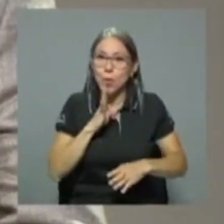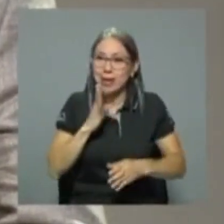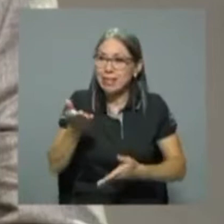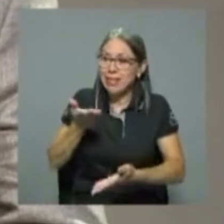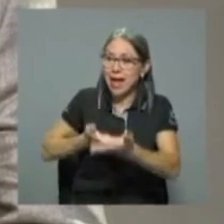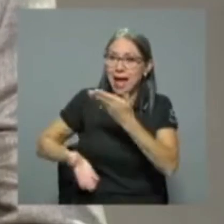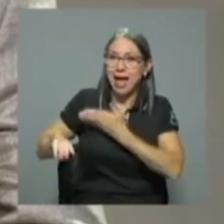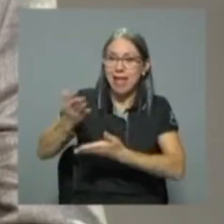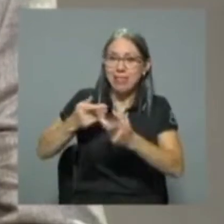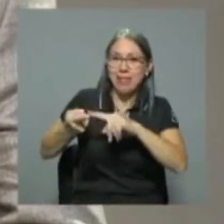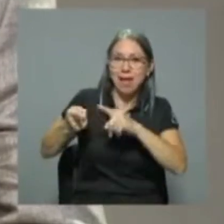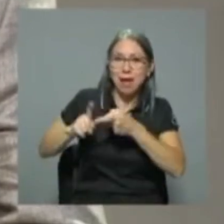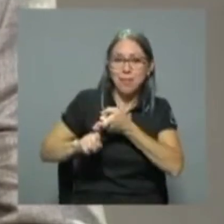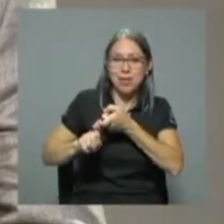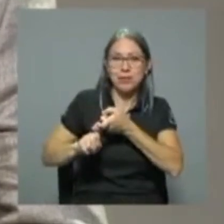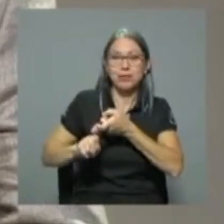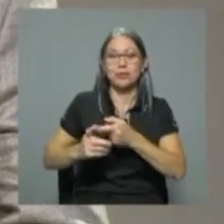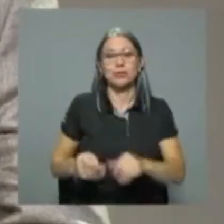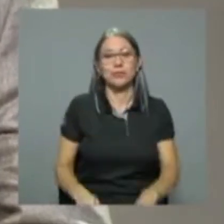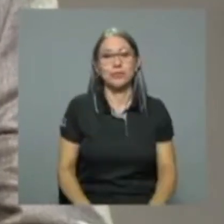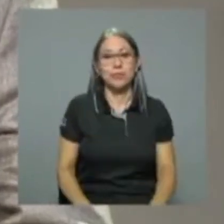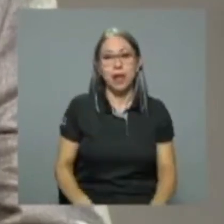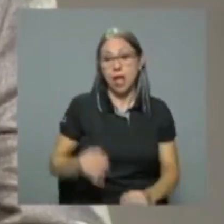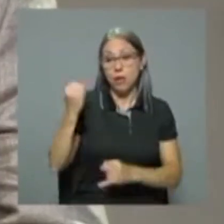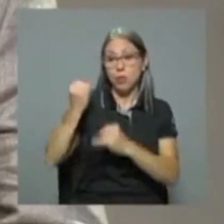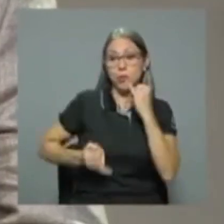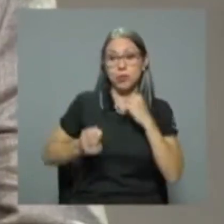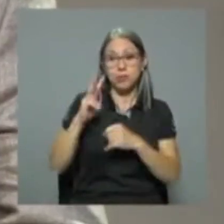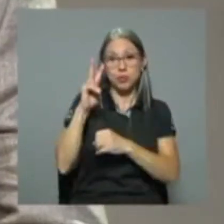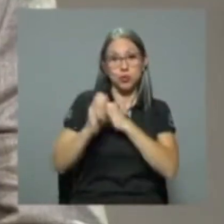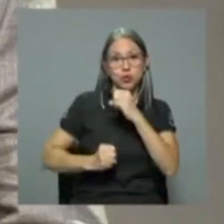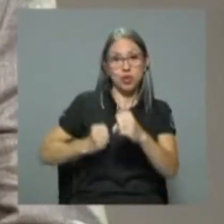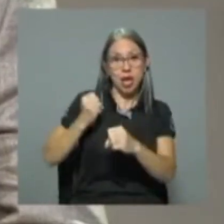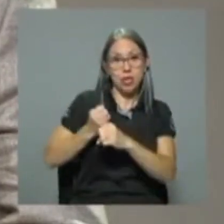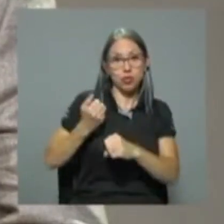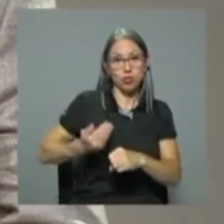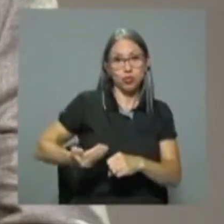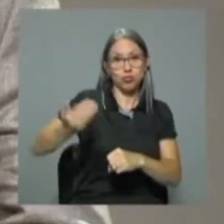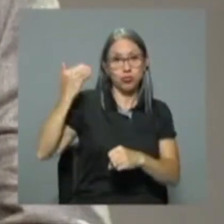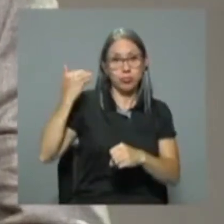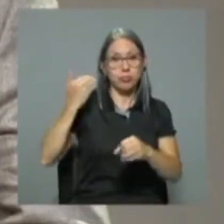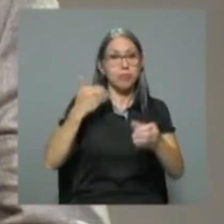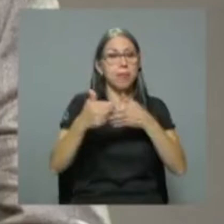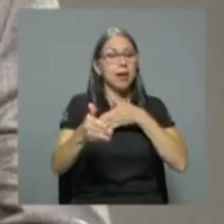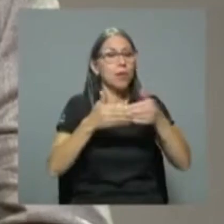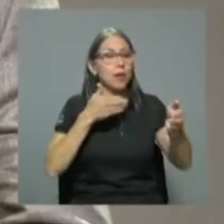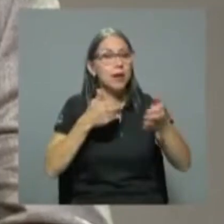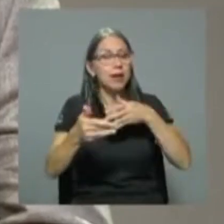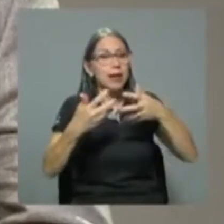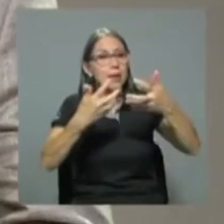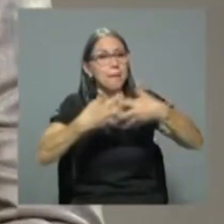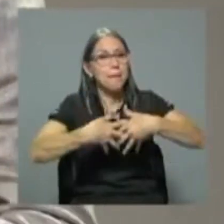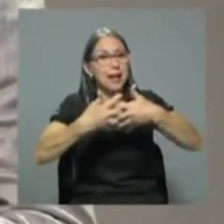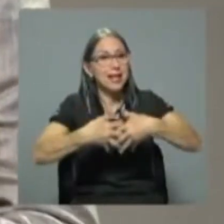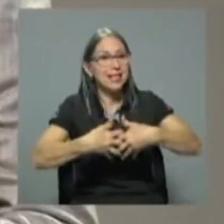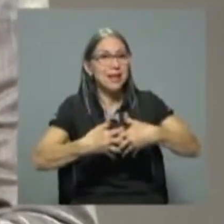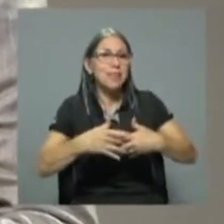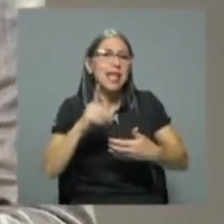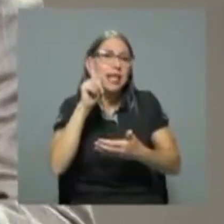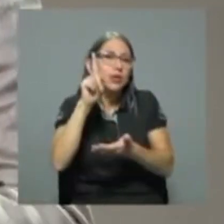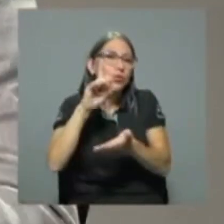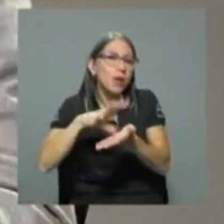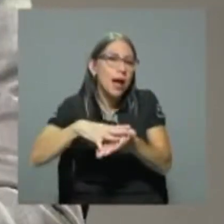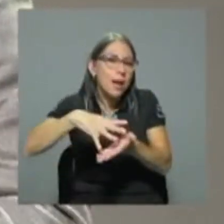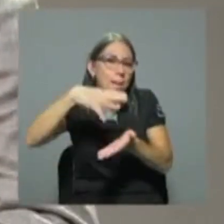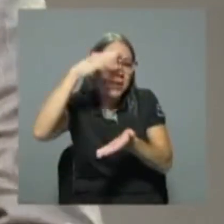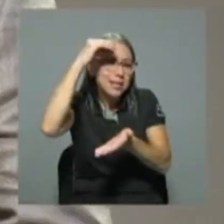amigos. Estos últimos 2 años para cualquier empresa han sido una lección que claramente no